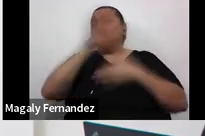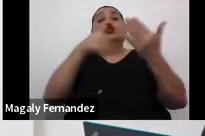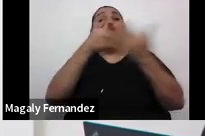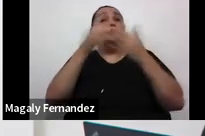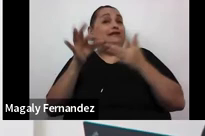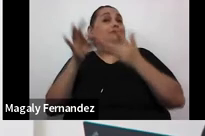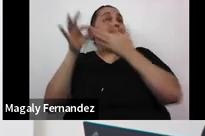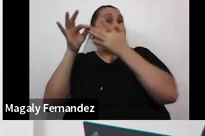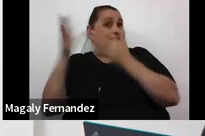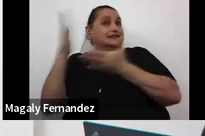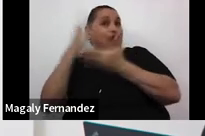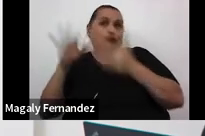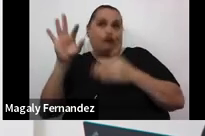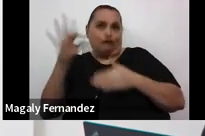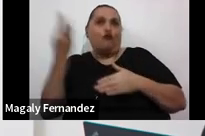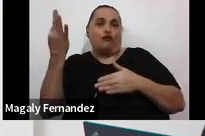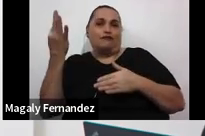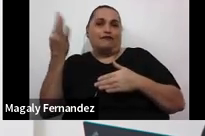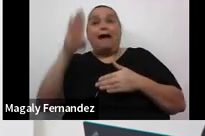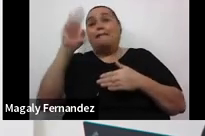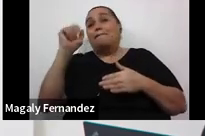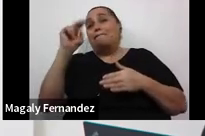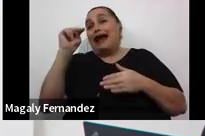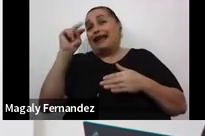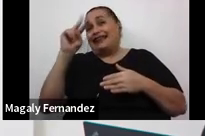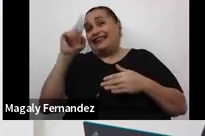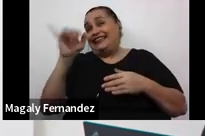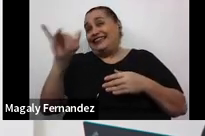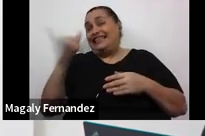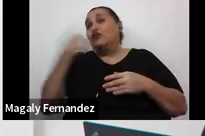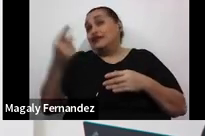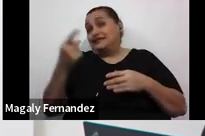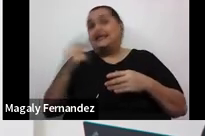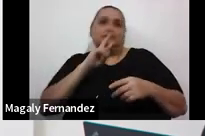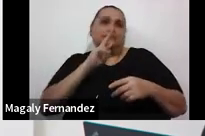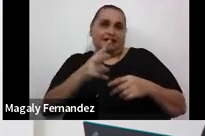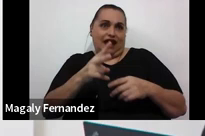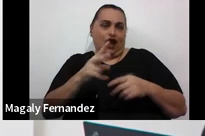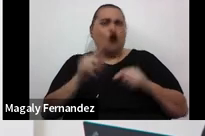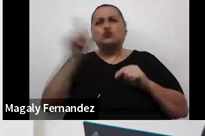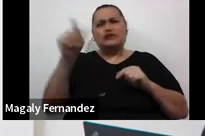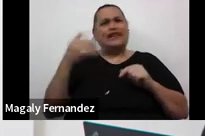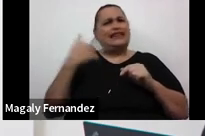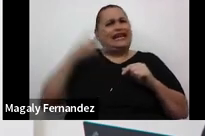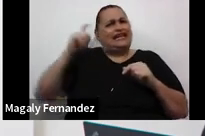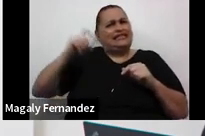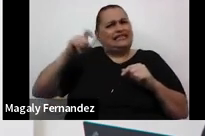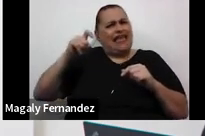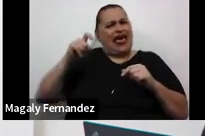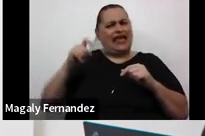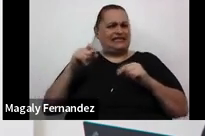de alguna manera Entonces si Iván y lo dices es porque es cierto no Entonces esto de que usted tiene necesidades educativas